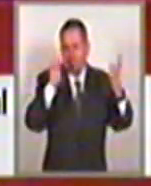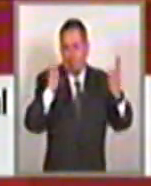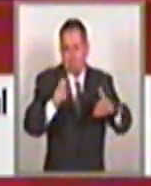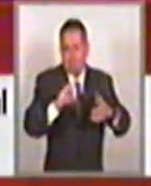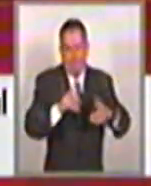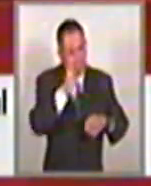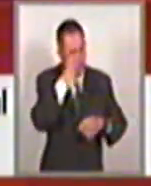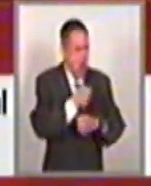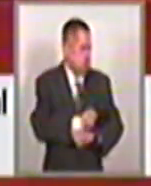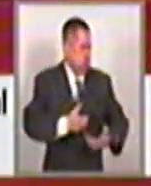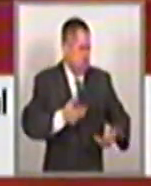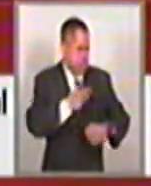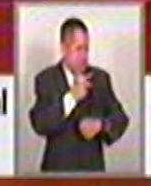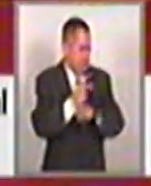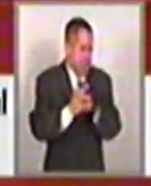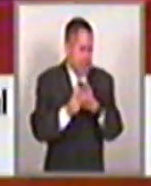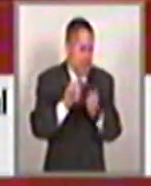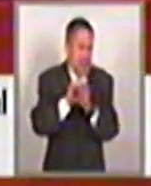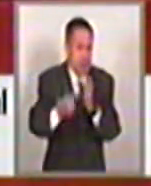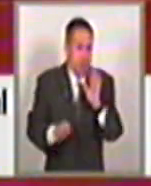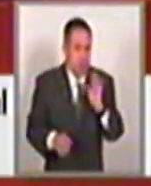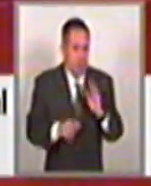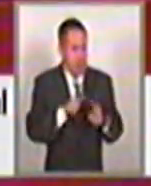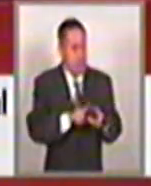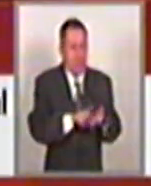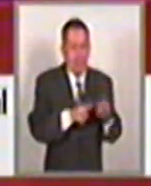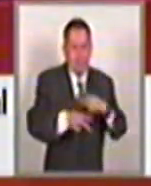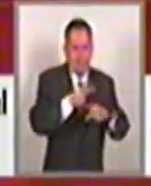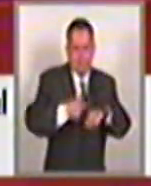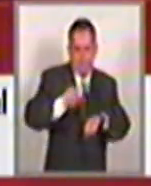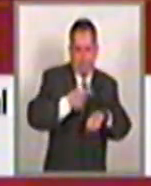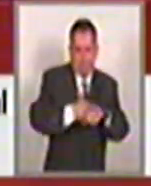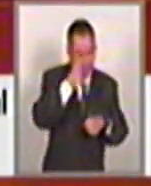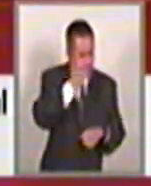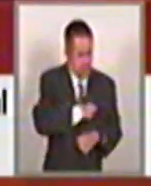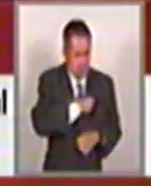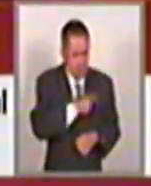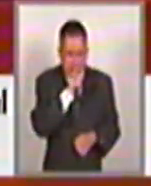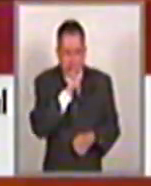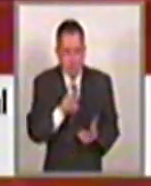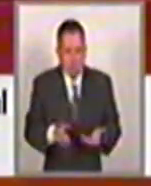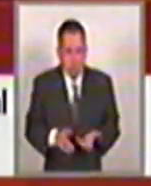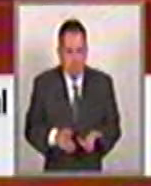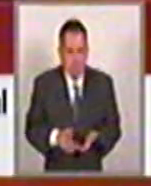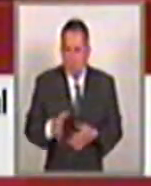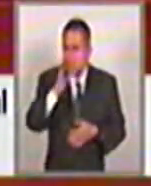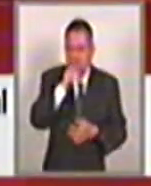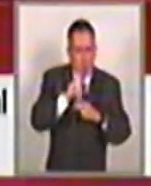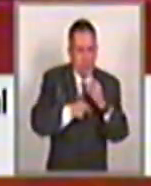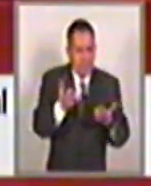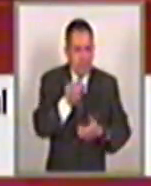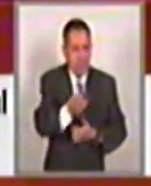de obesidad en este país y es una causa realmente de daños a la salud. Pues es obviamente que no lo van a